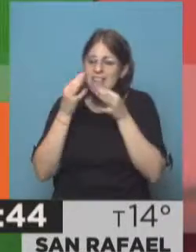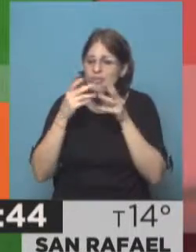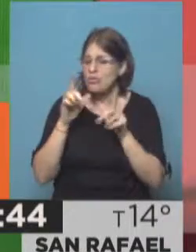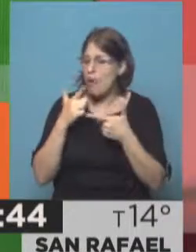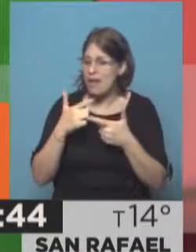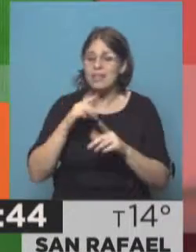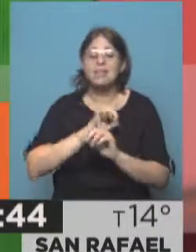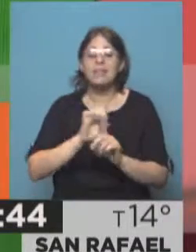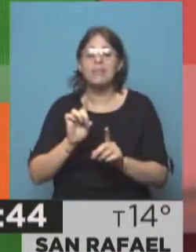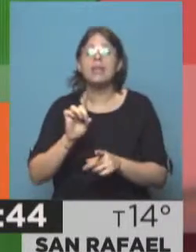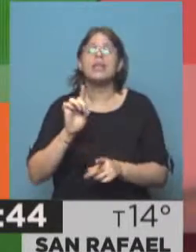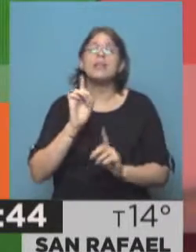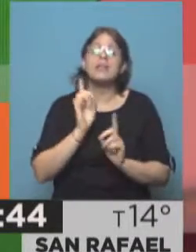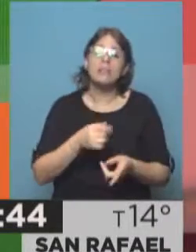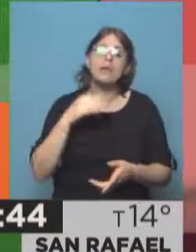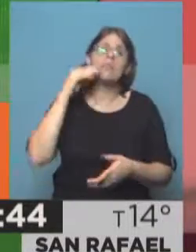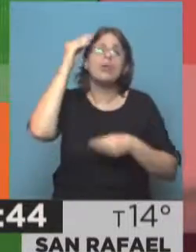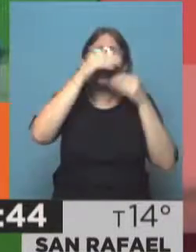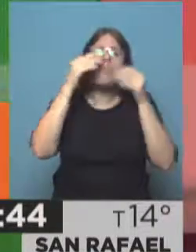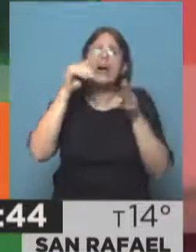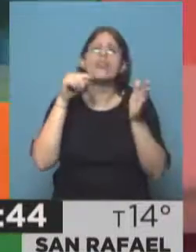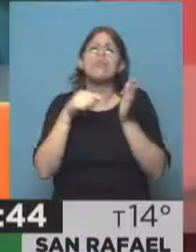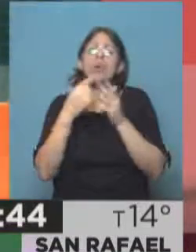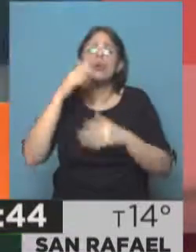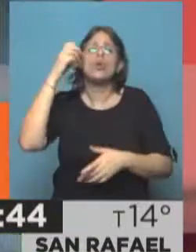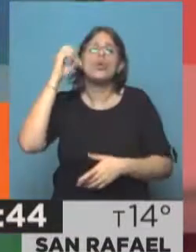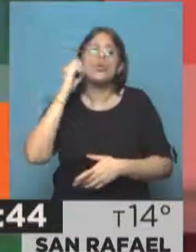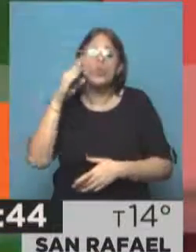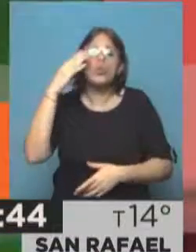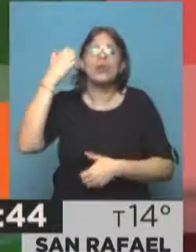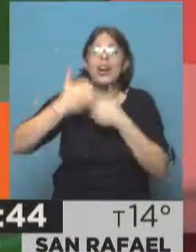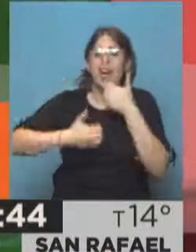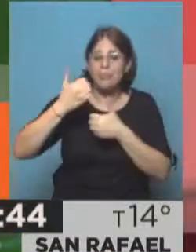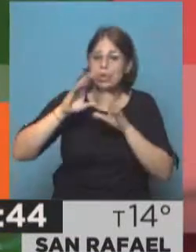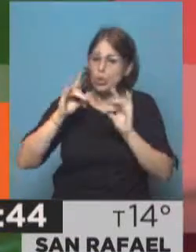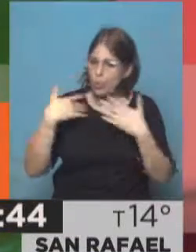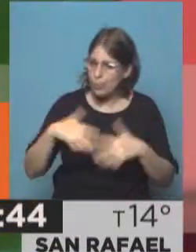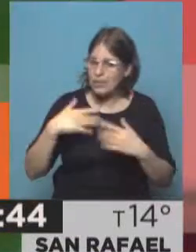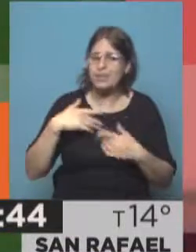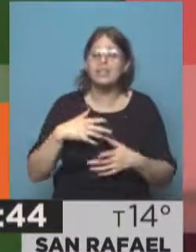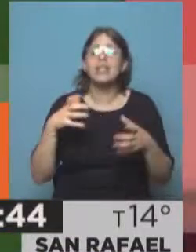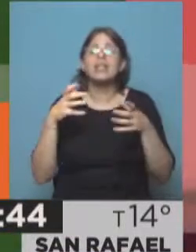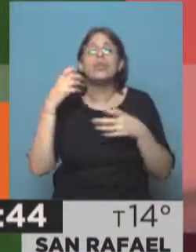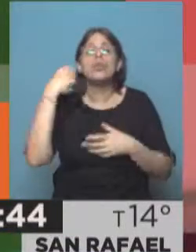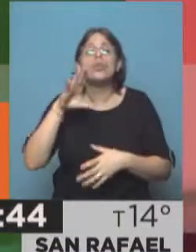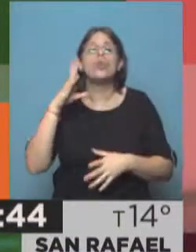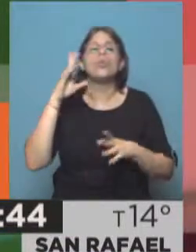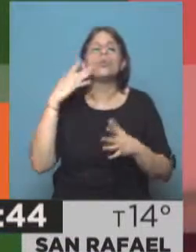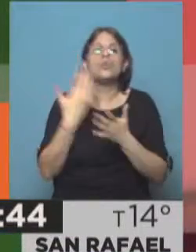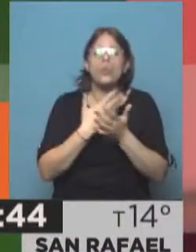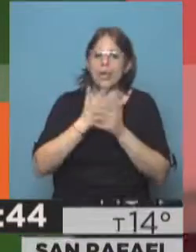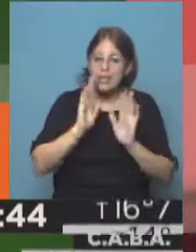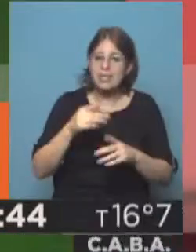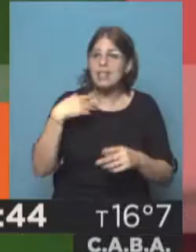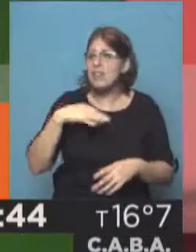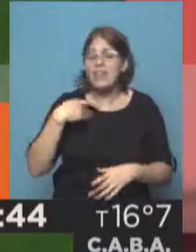la preocupación de que los clubes nuestros en un campeonato que es tan deficitario están bastante agobiados y por eso nos vemos obligados a tomar esta medida.